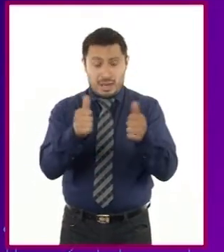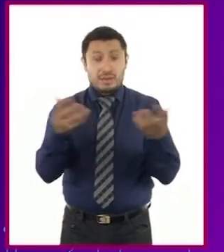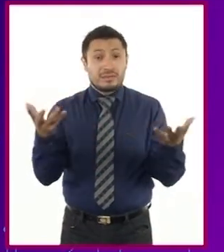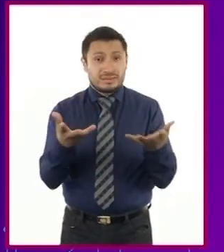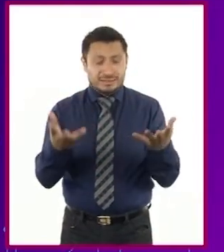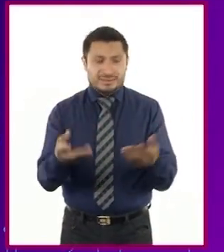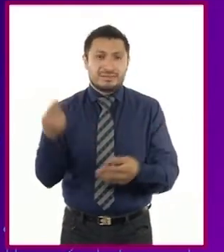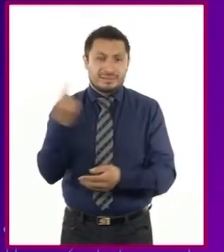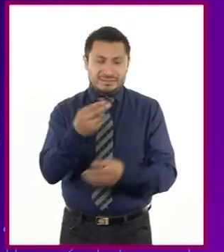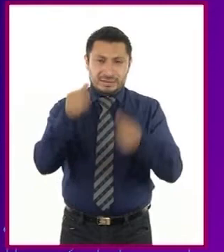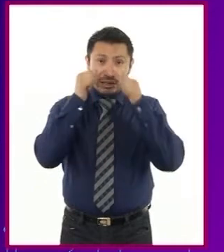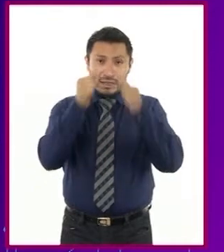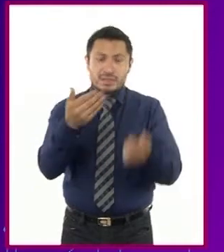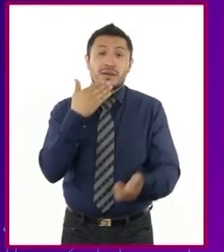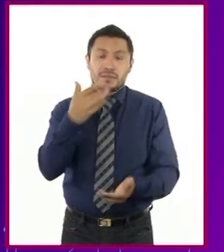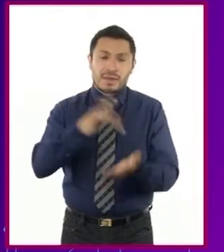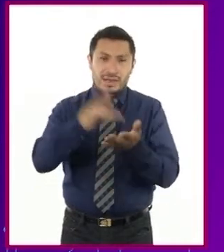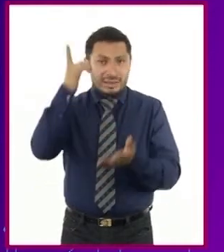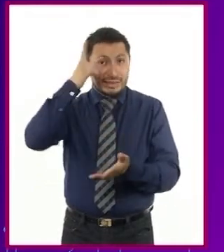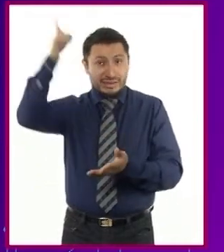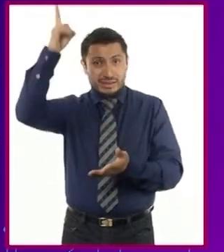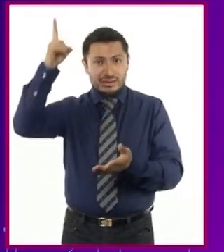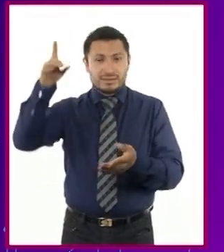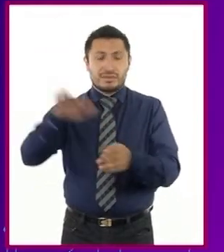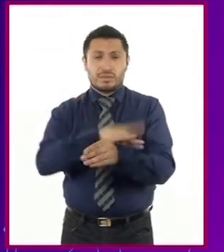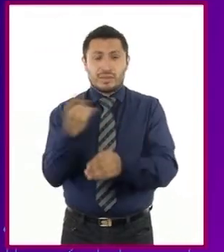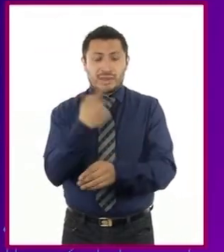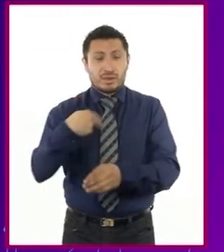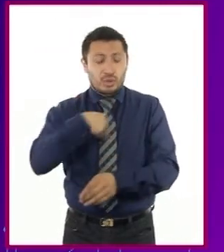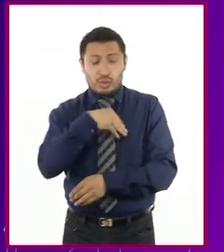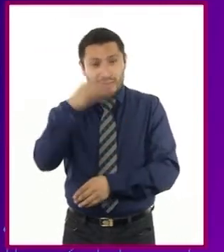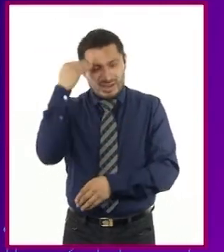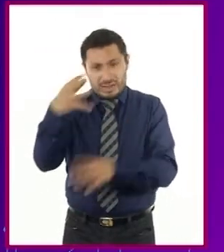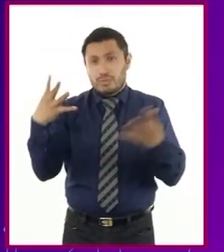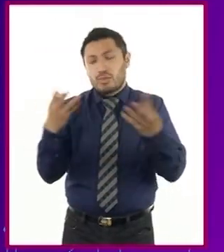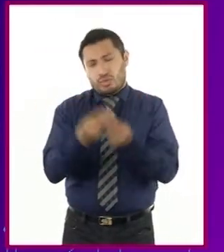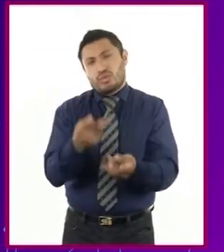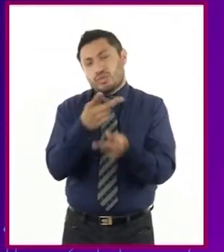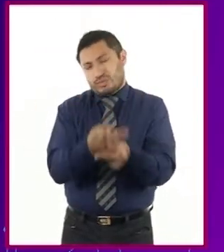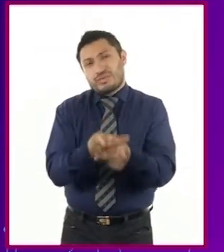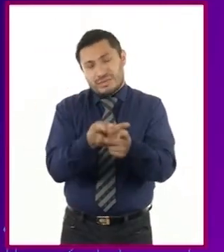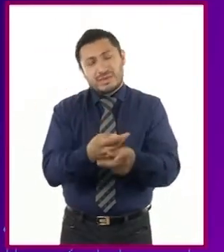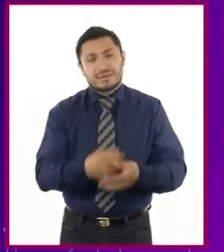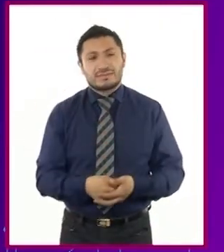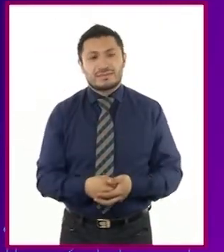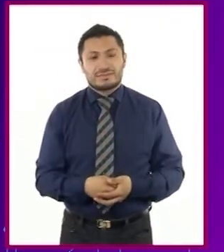una buena atención, gracias a Dios, por estarnos dedicando tiempo, paciencia con nosotros.